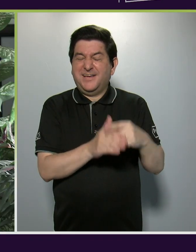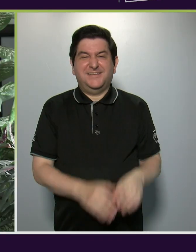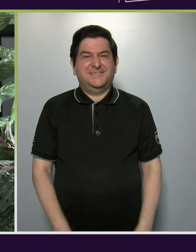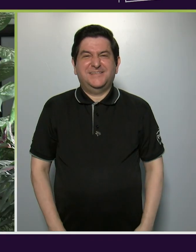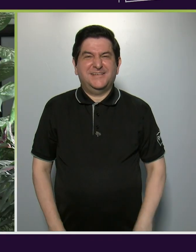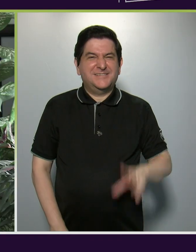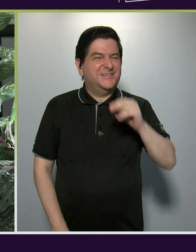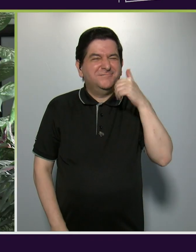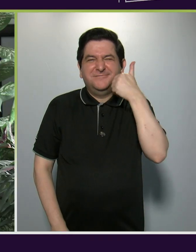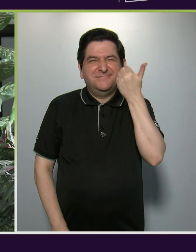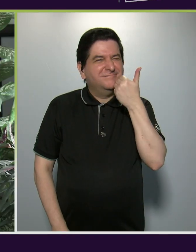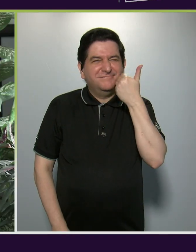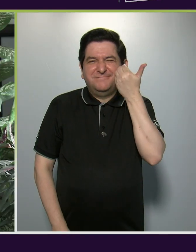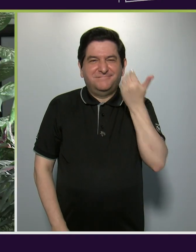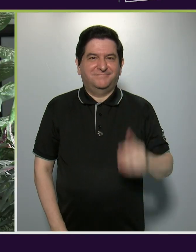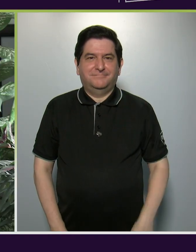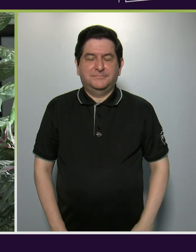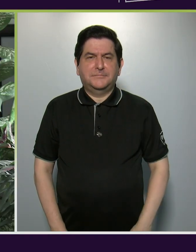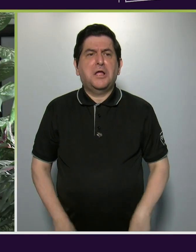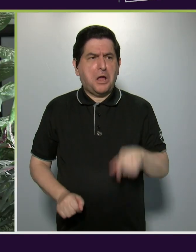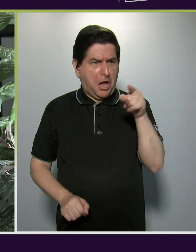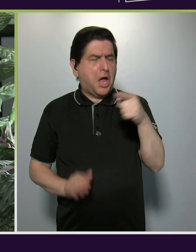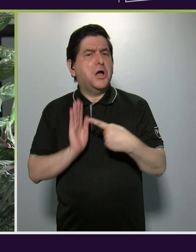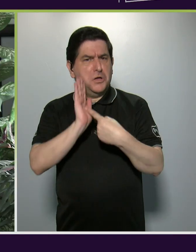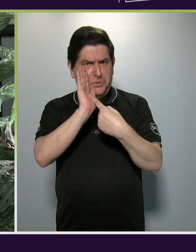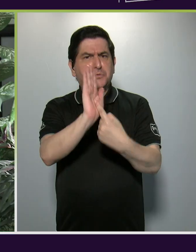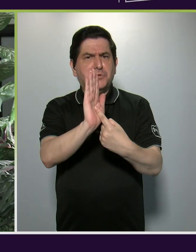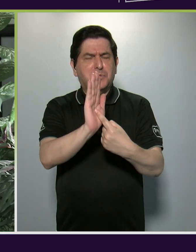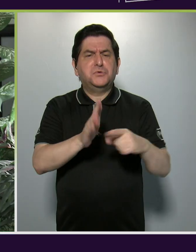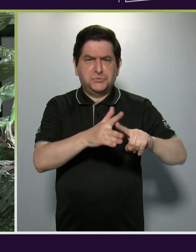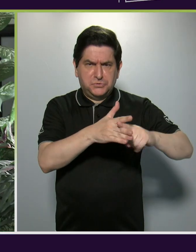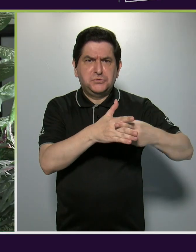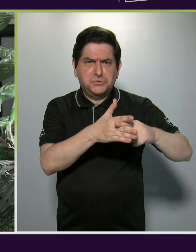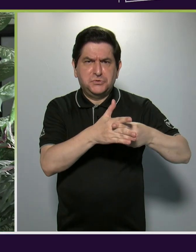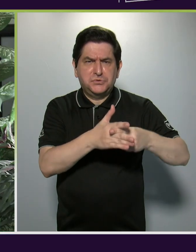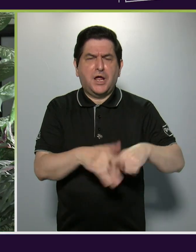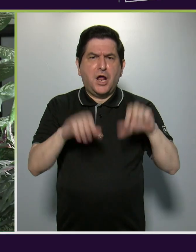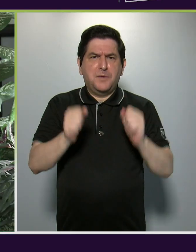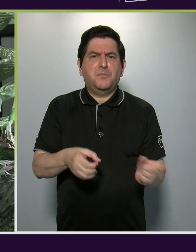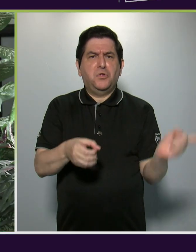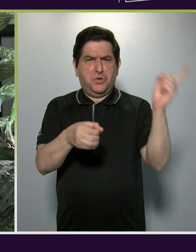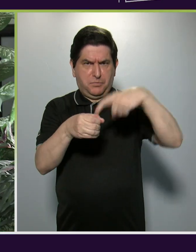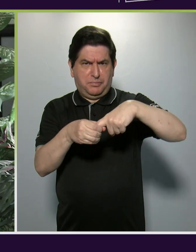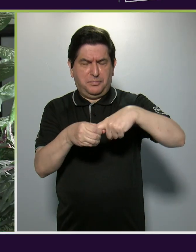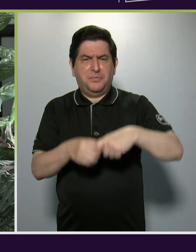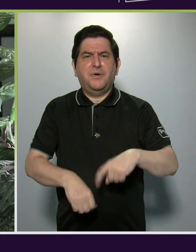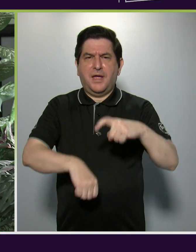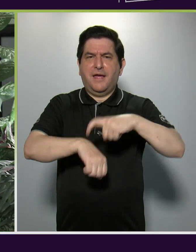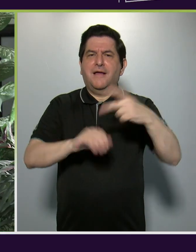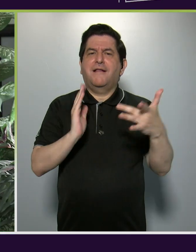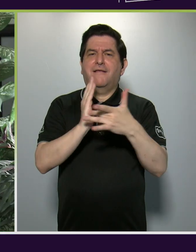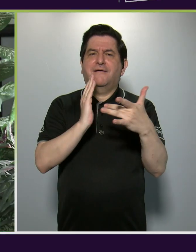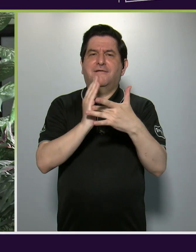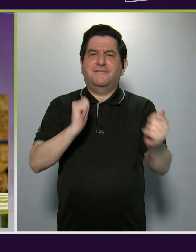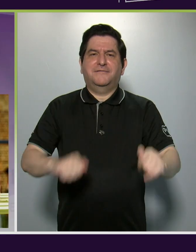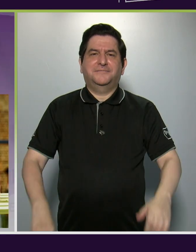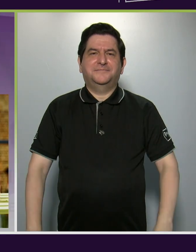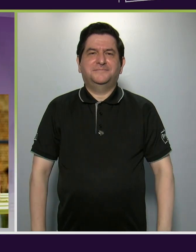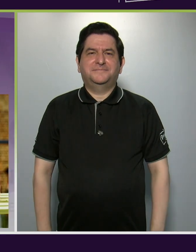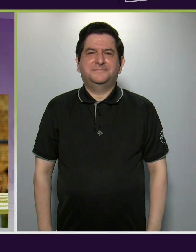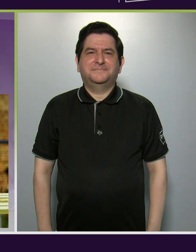tan fácil para ellos, entonces queremos darles a ellos las herramientas para que se incorporen también en esta era tecnológica.